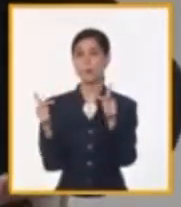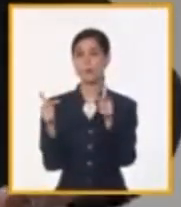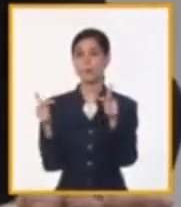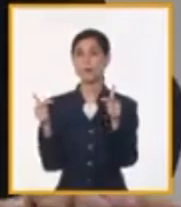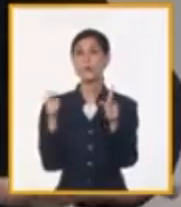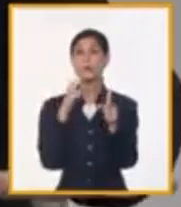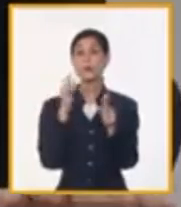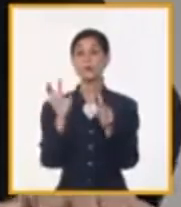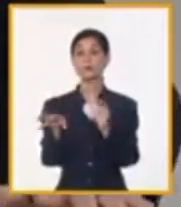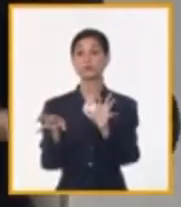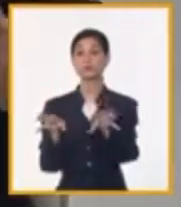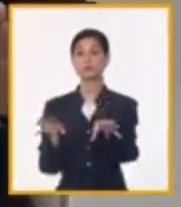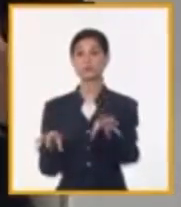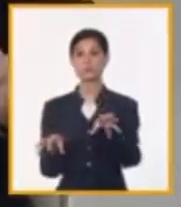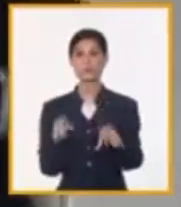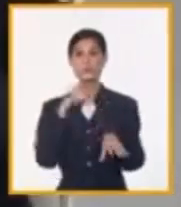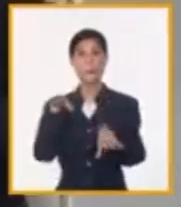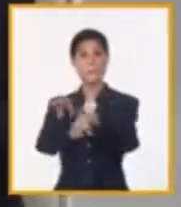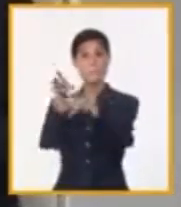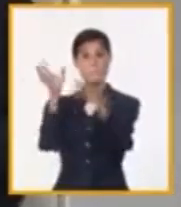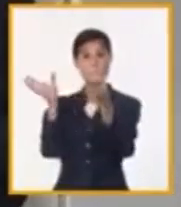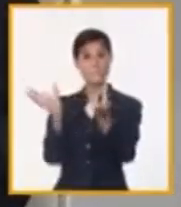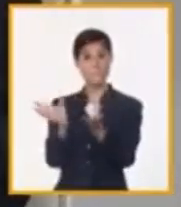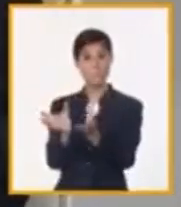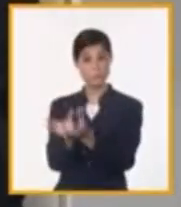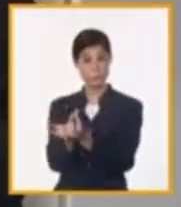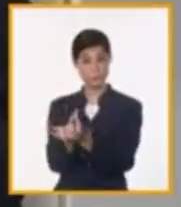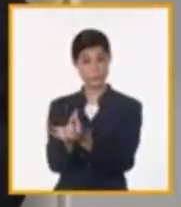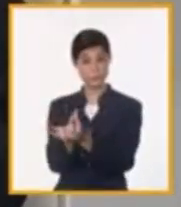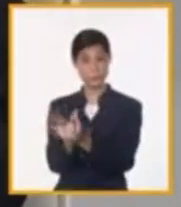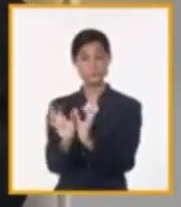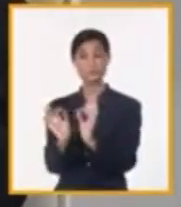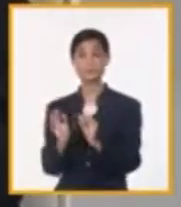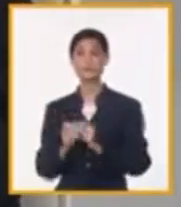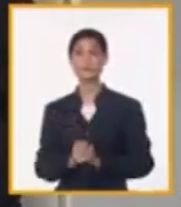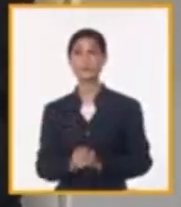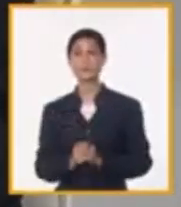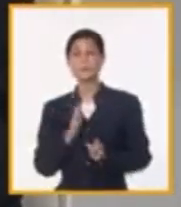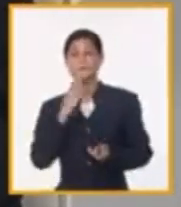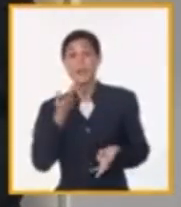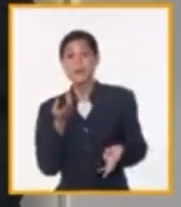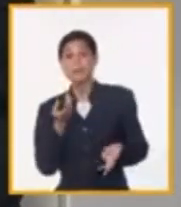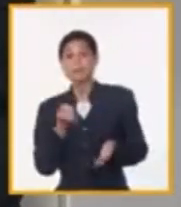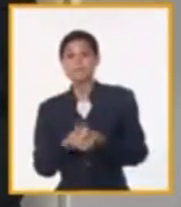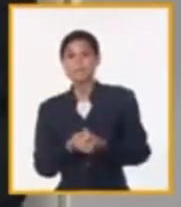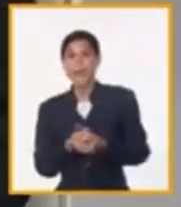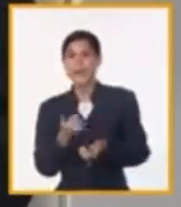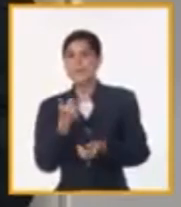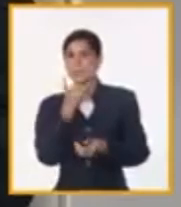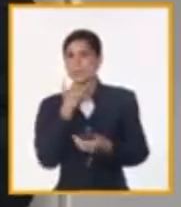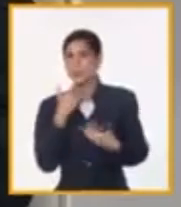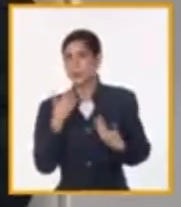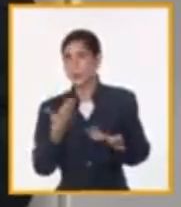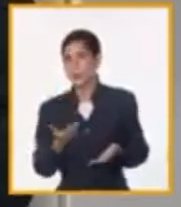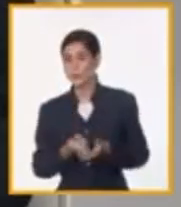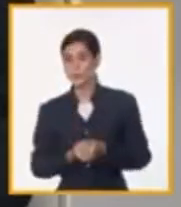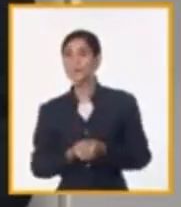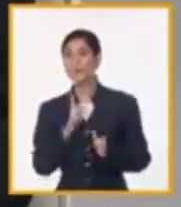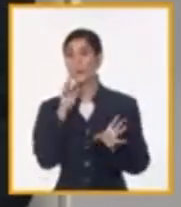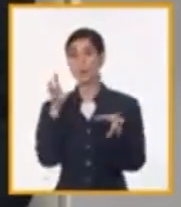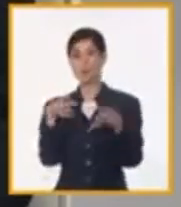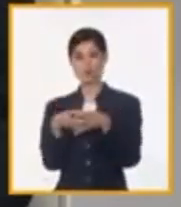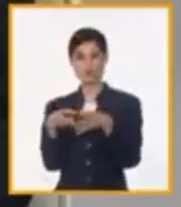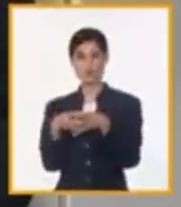orden mundial basado en reglas Entonces qué ocurre El Comando Sur Laura